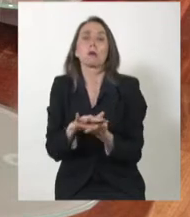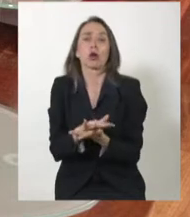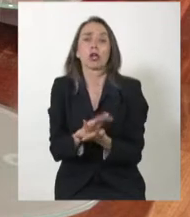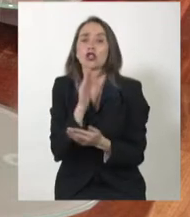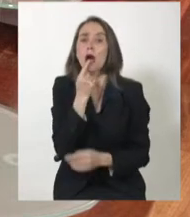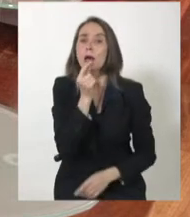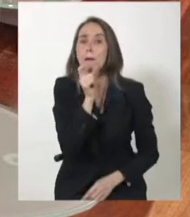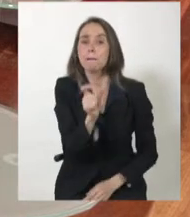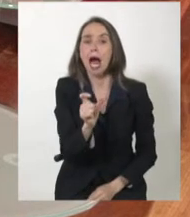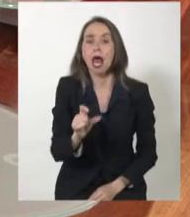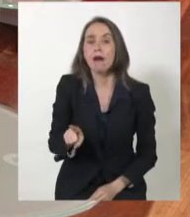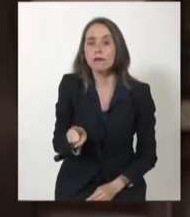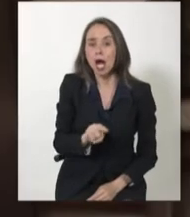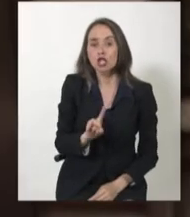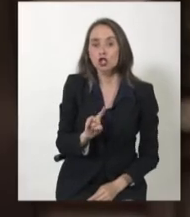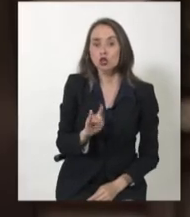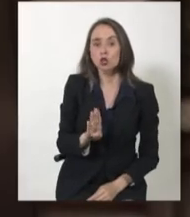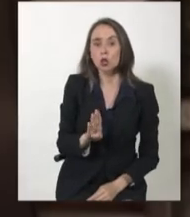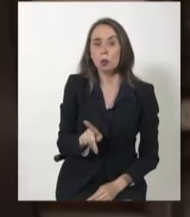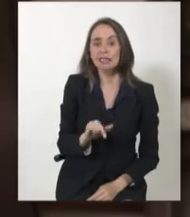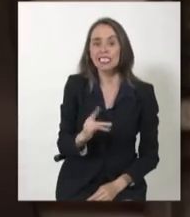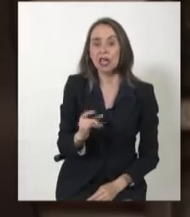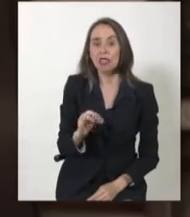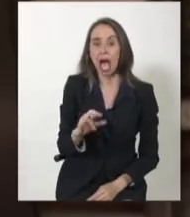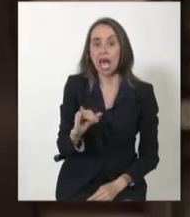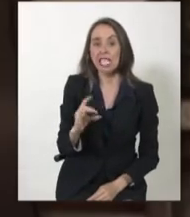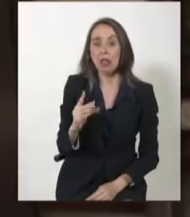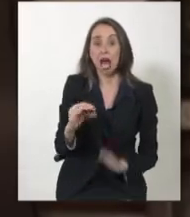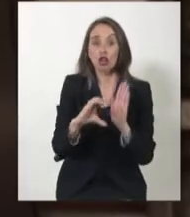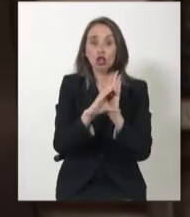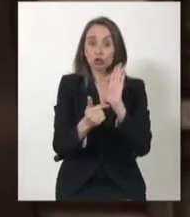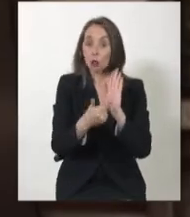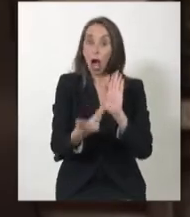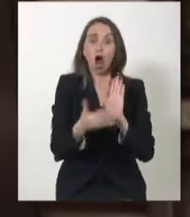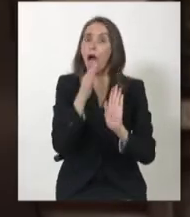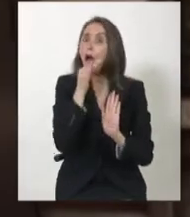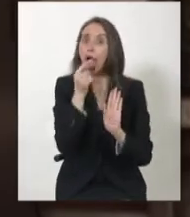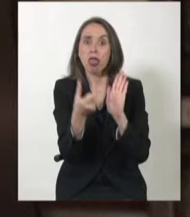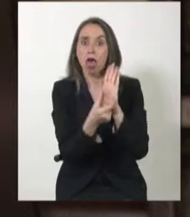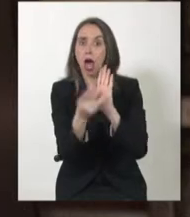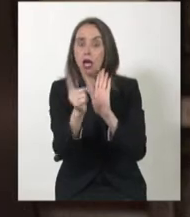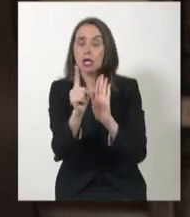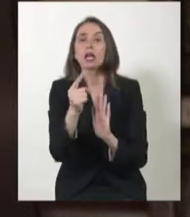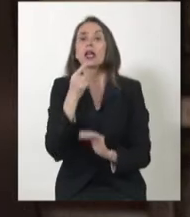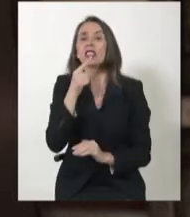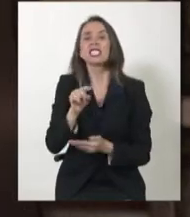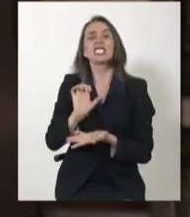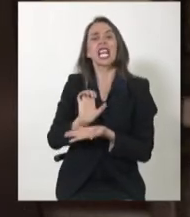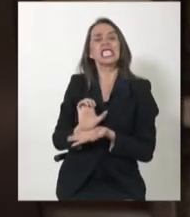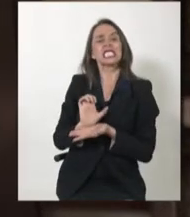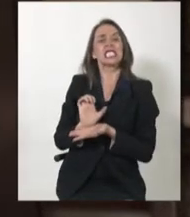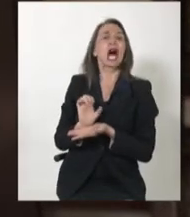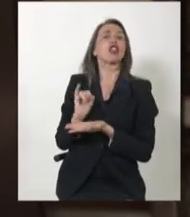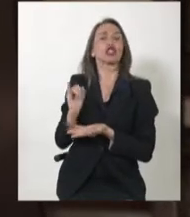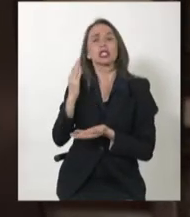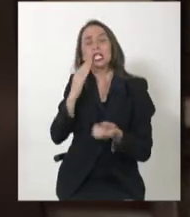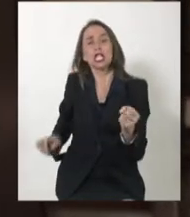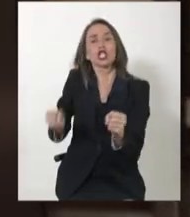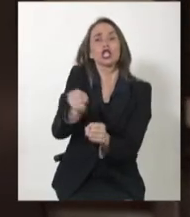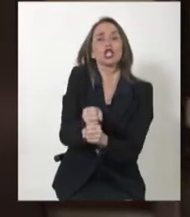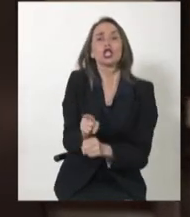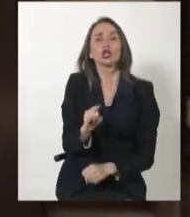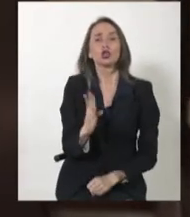la palabra subsidiariedad en nuestra Constitución. Y se habla del Estado subsidiario, pero la subsidiariedad tiene